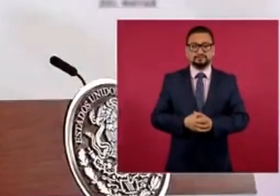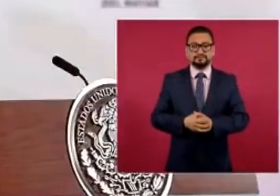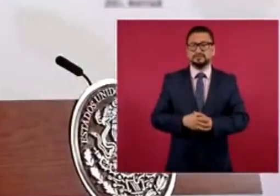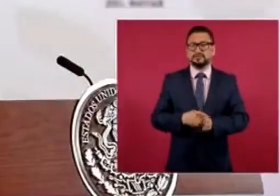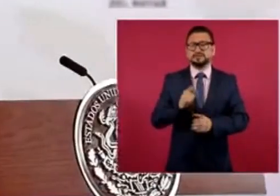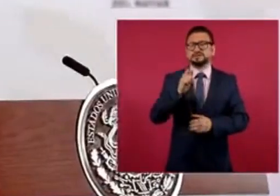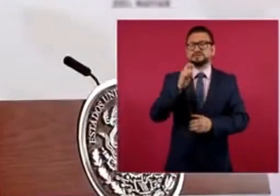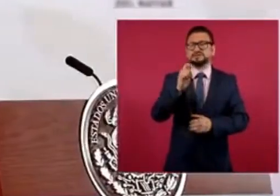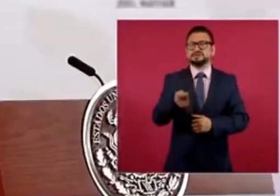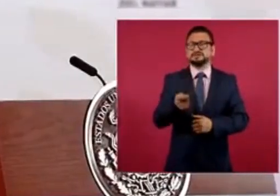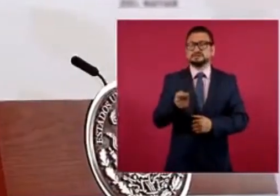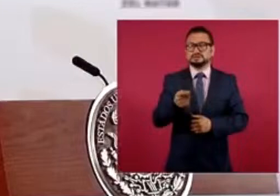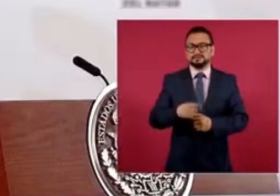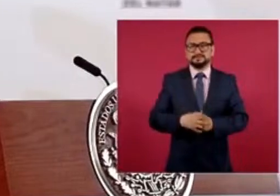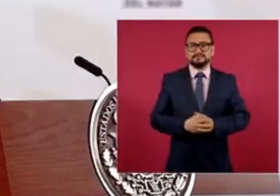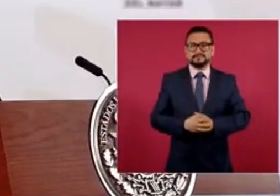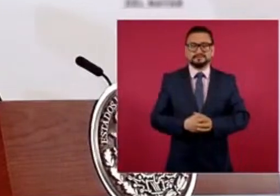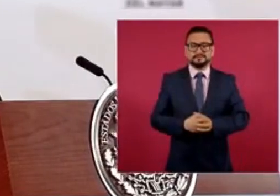hubo